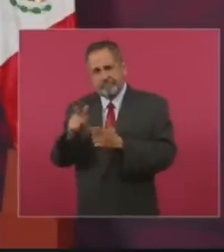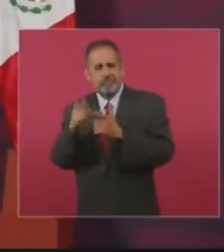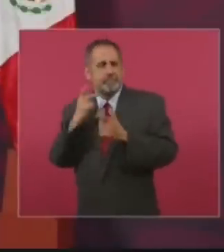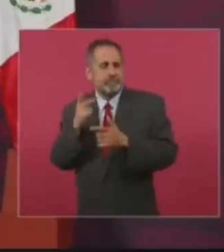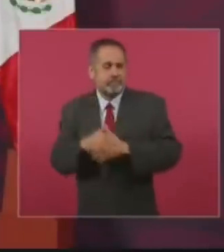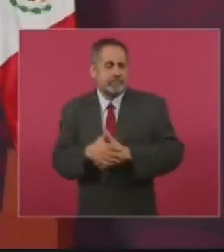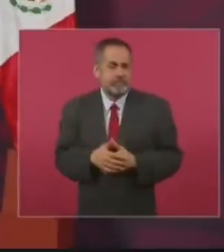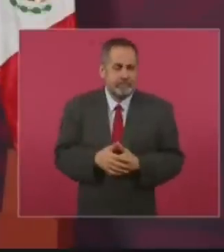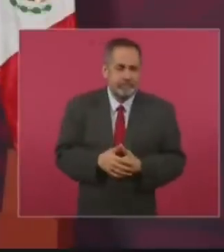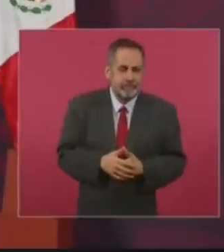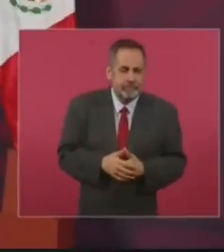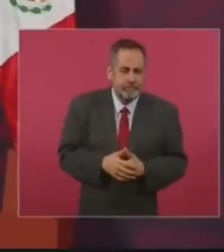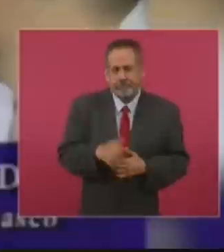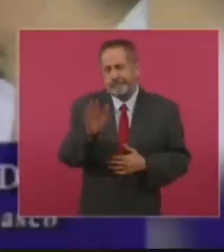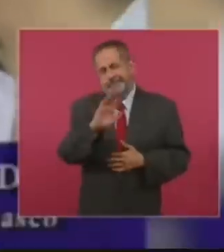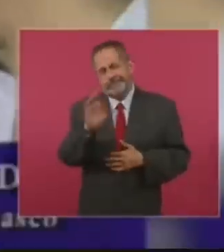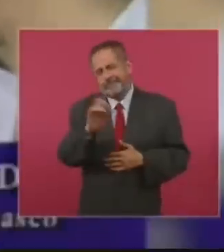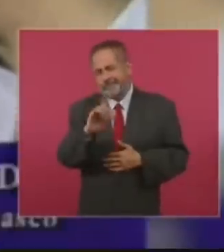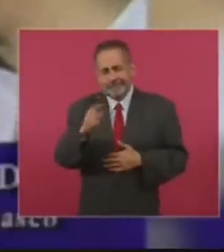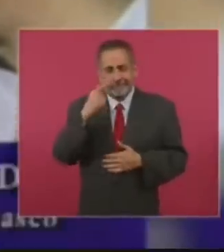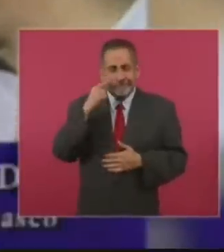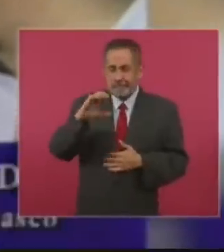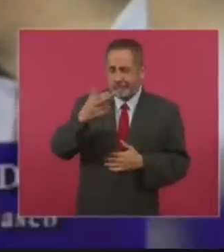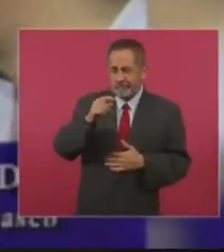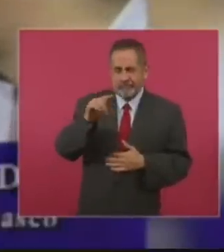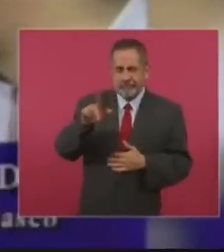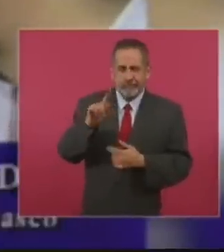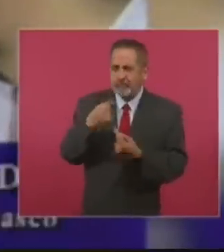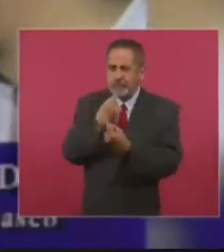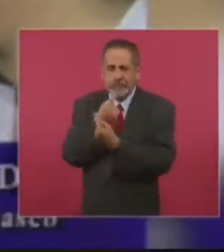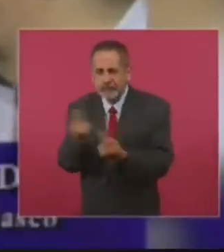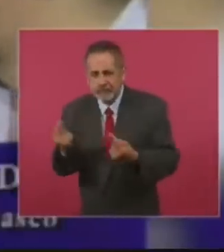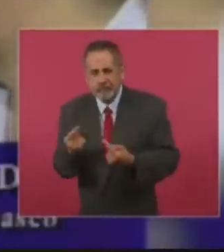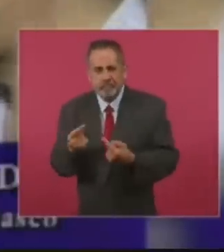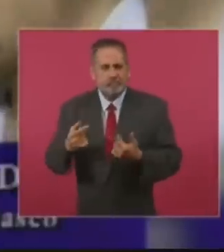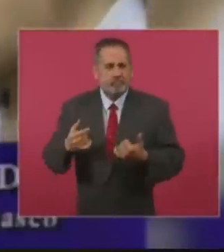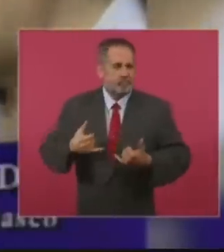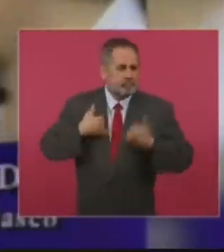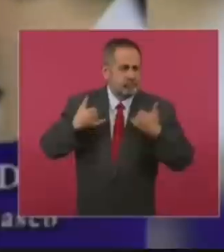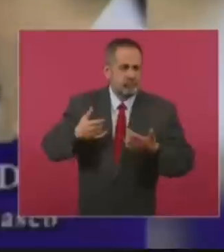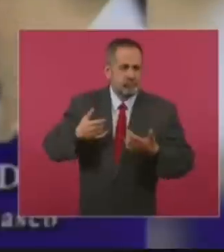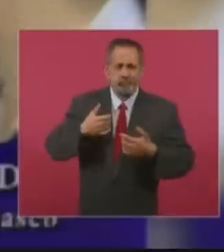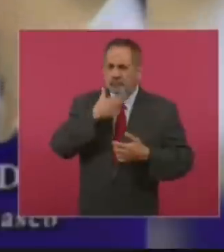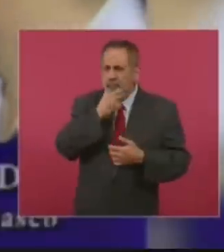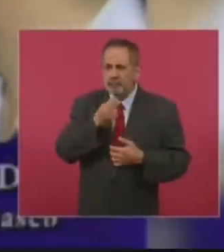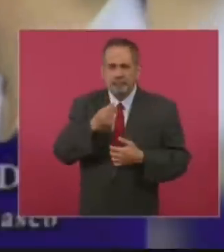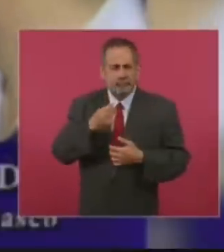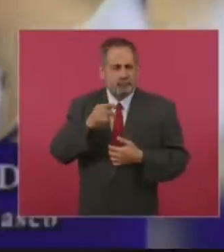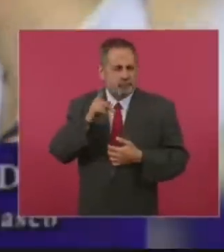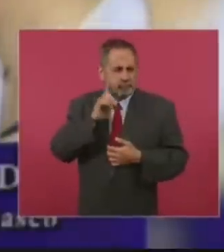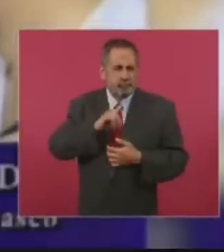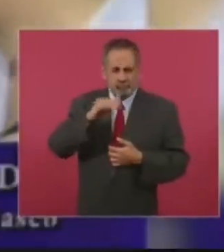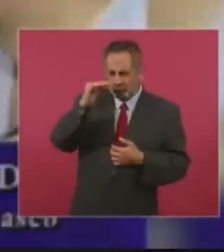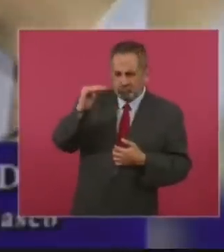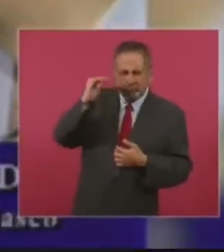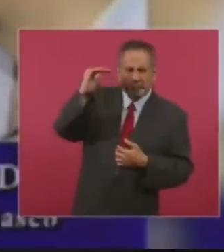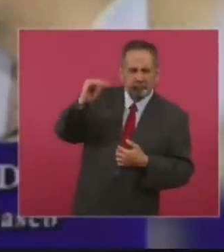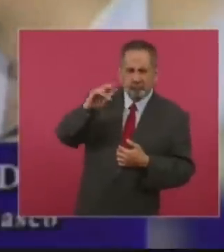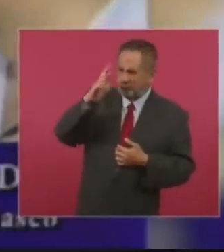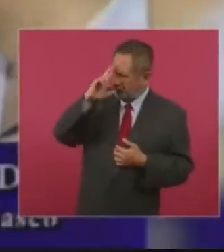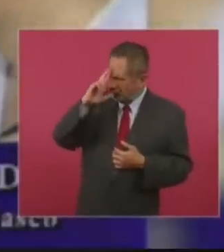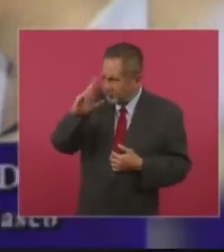Mira los chontales Pues no son niños son mayores de edad son hombres mujeres que merecen respeto gente muy